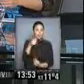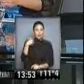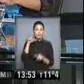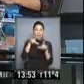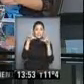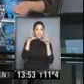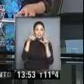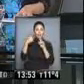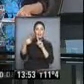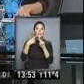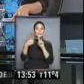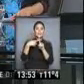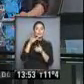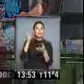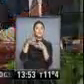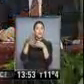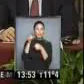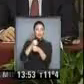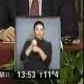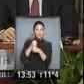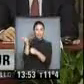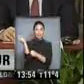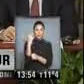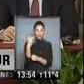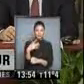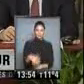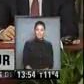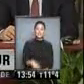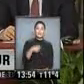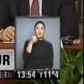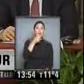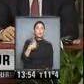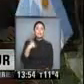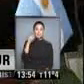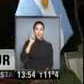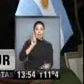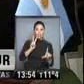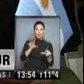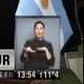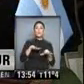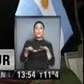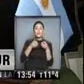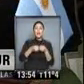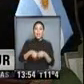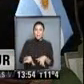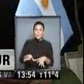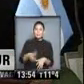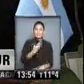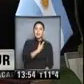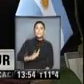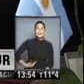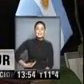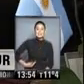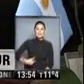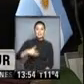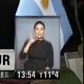atentos permanentemente a Alejandro Puertas y el equipo que está mandando material desde allí. Así es, estamos viendo entonces el momento en el que comienza a hablar el